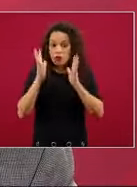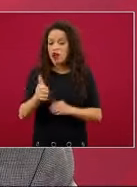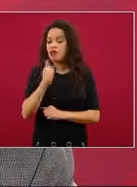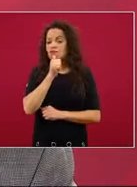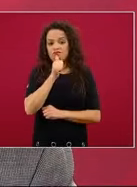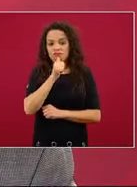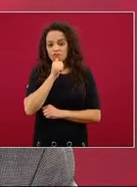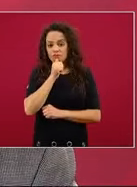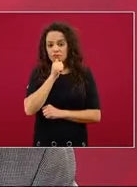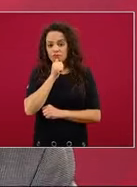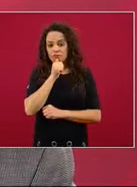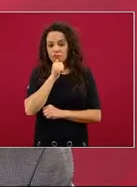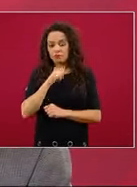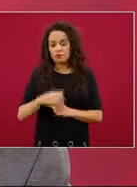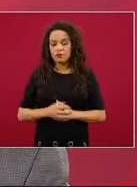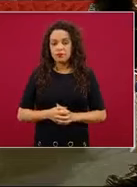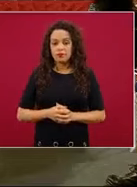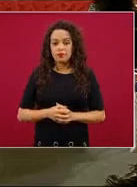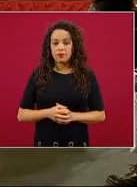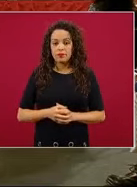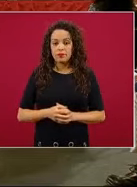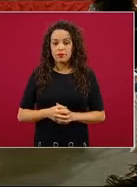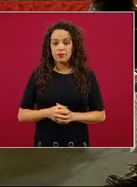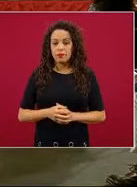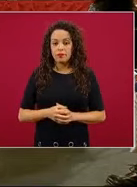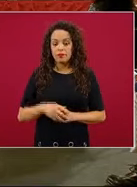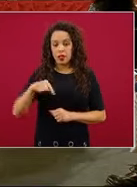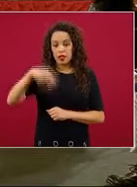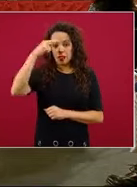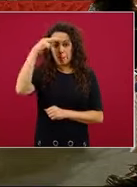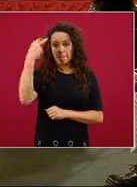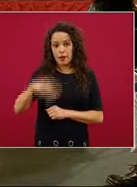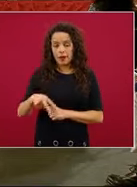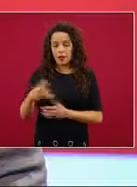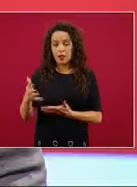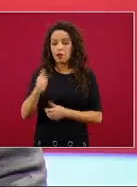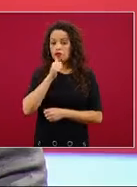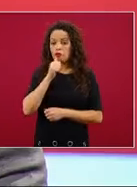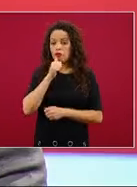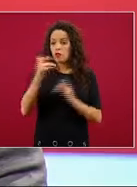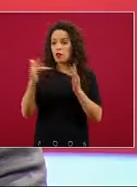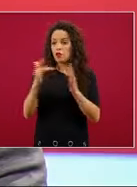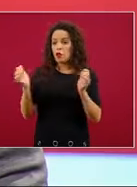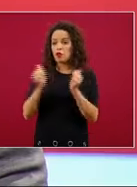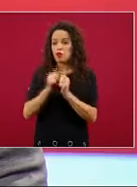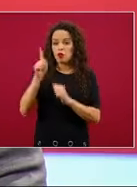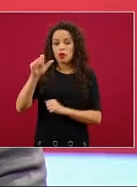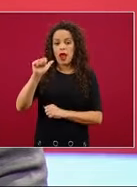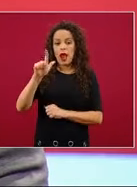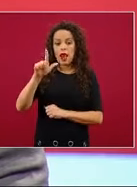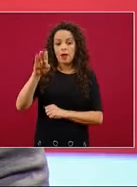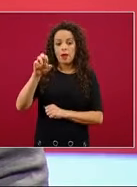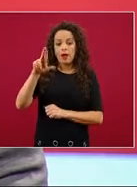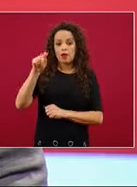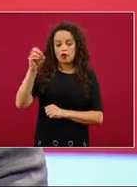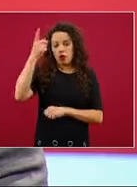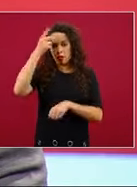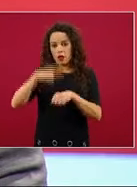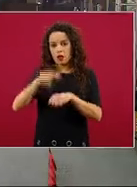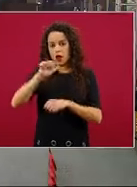Hemos estado en comunicación con AstraZeneca en México. Tengo pendiente una llamada con el doctor Alberto Hegevich, quien muy amablemente